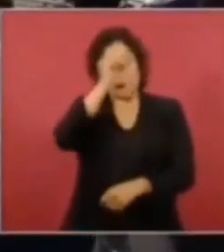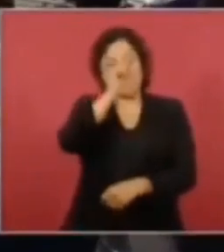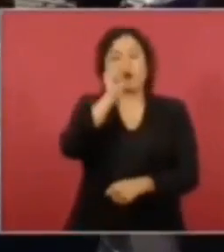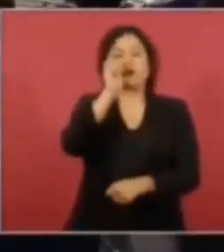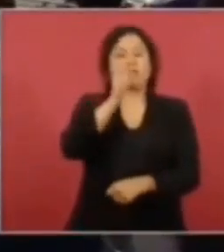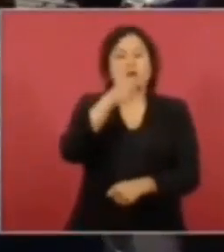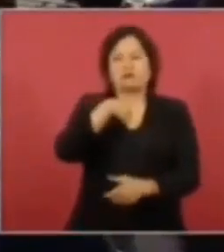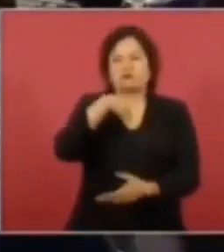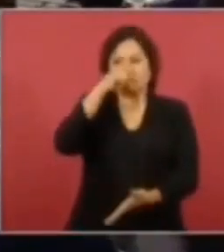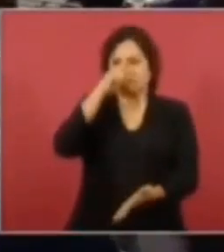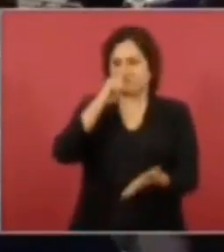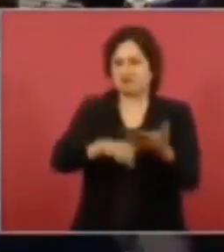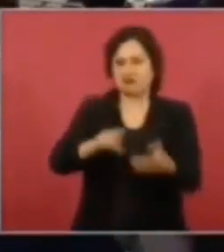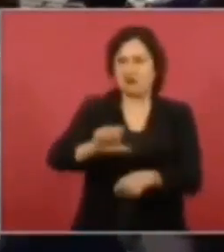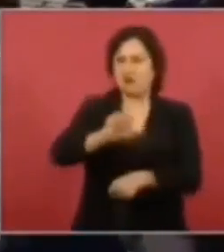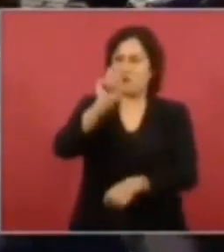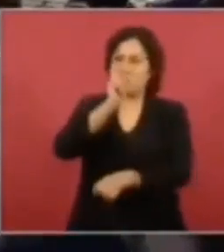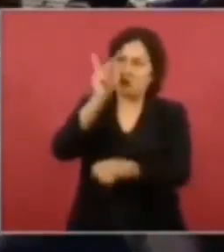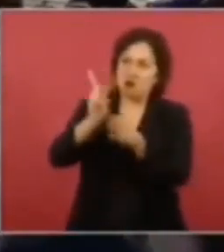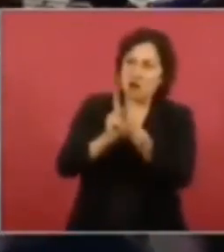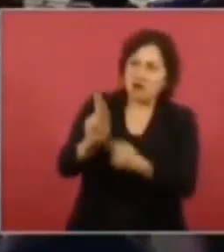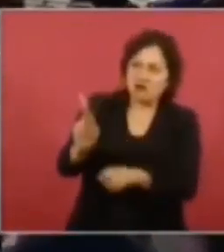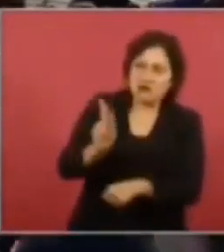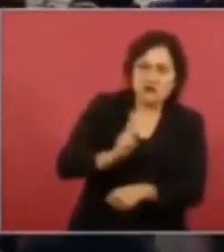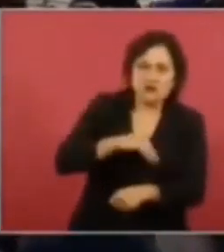y es vergonzoso